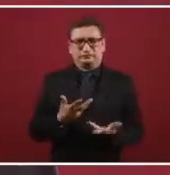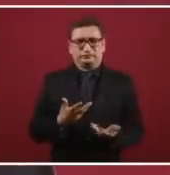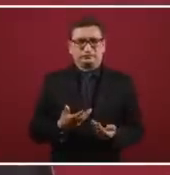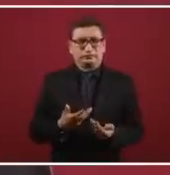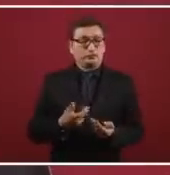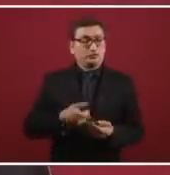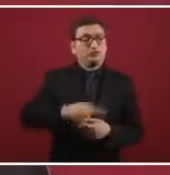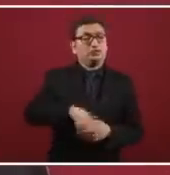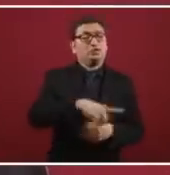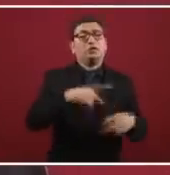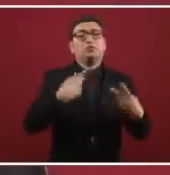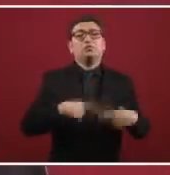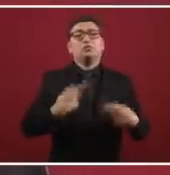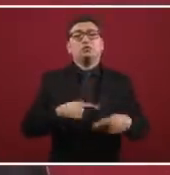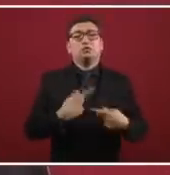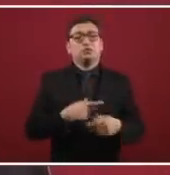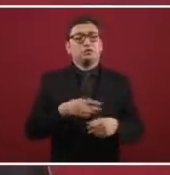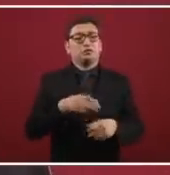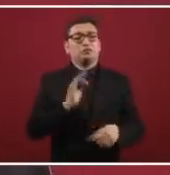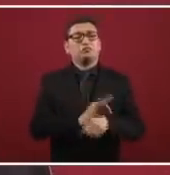el beneficio a la gente.